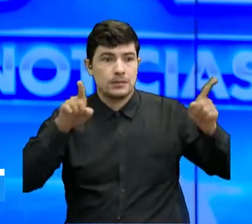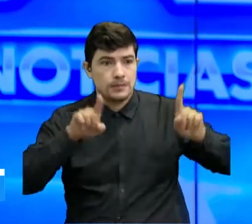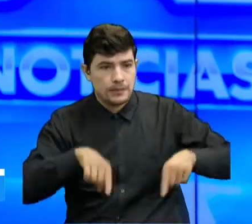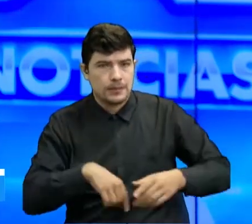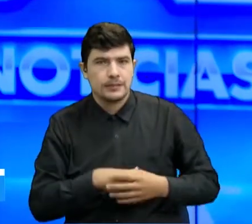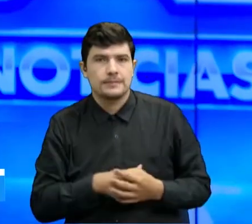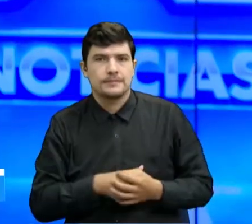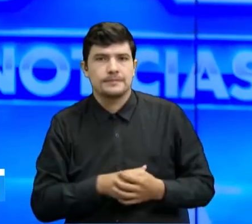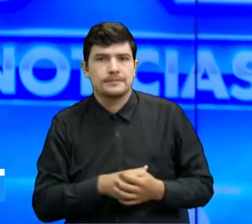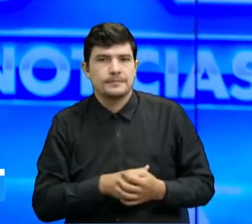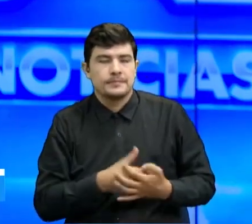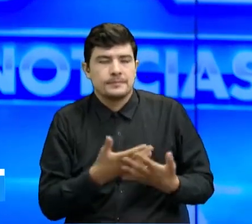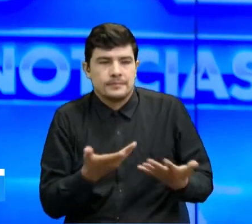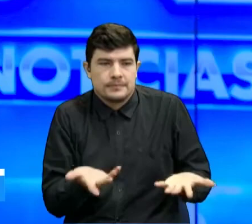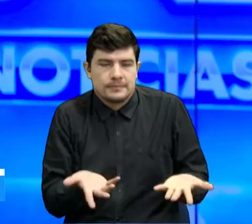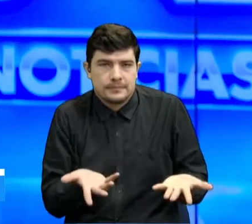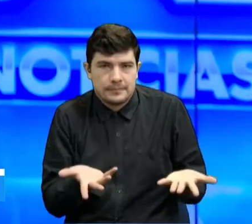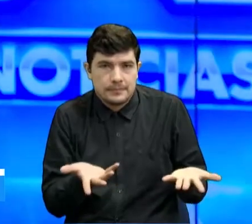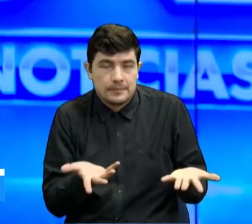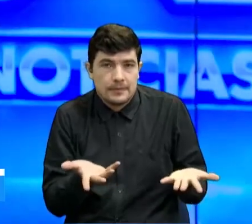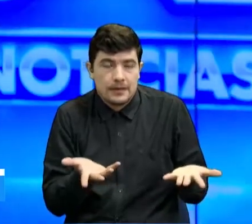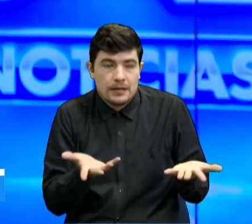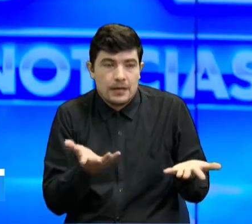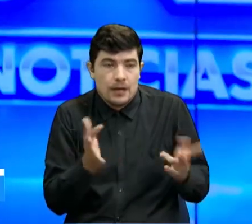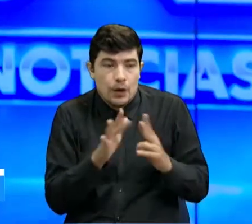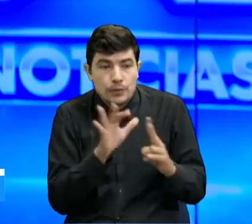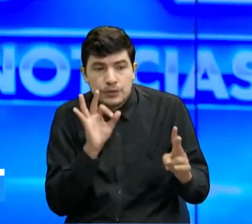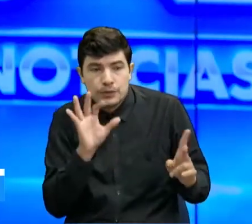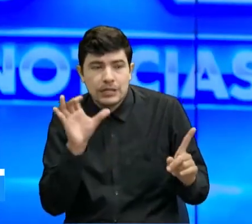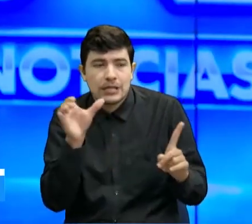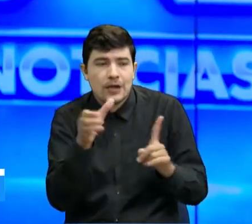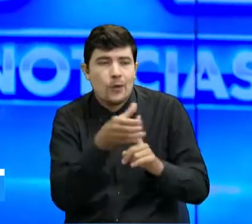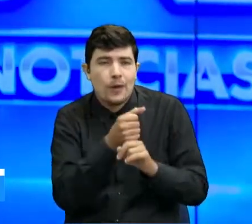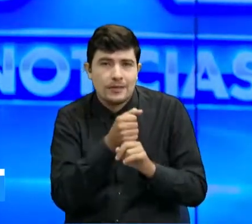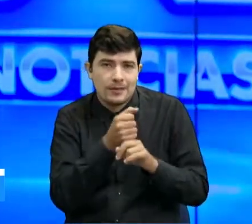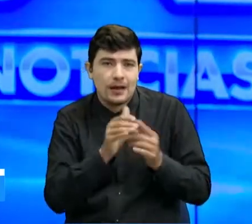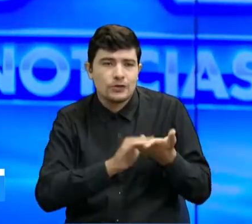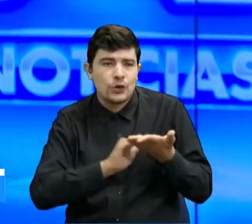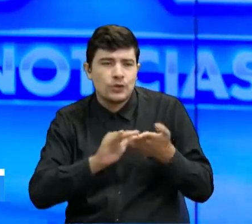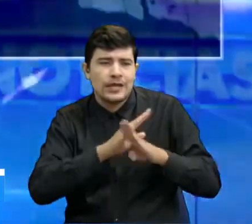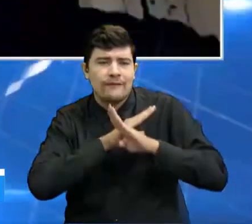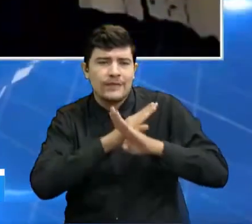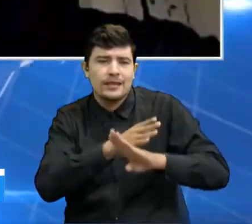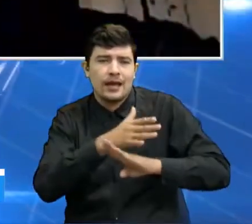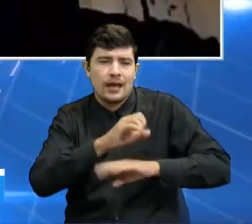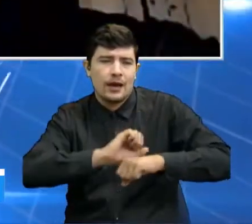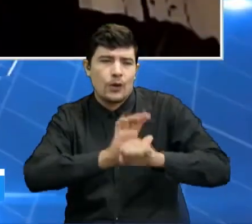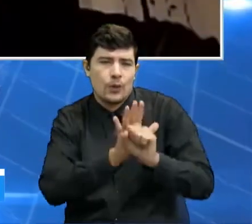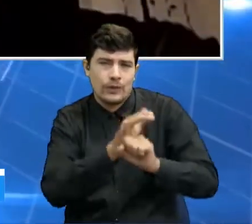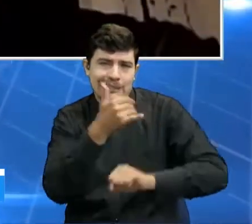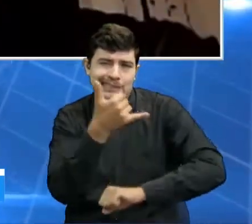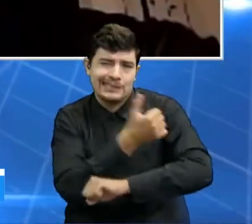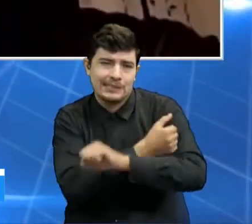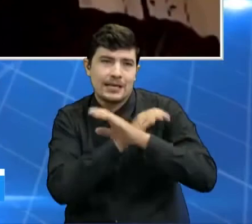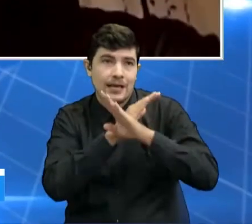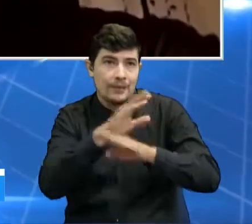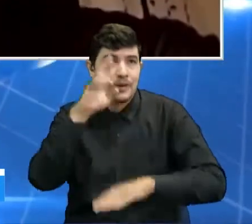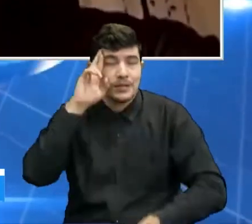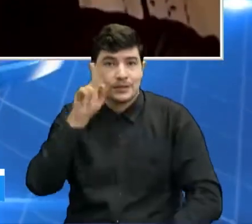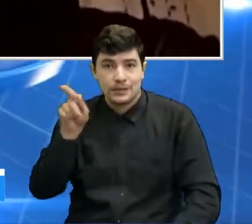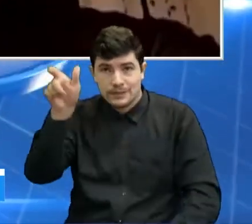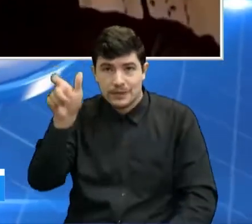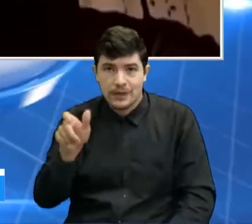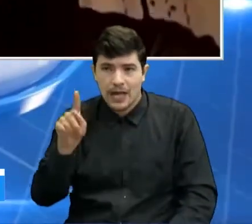aquellas posibilidades de encontrar una solución a este virus, el COVID. Por eso saludamos a esta hora al doctor Fabio Jaramillo. Él es un